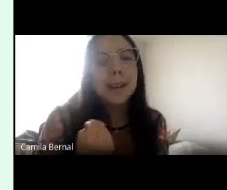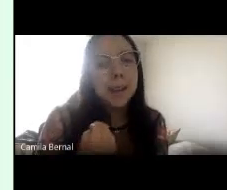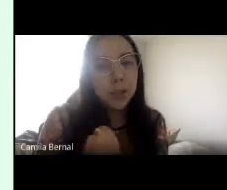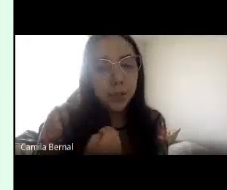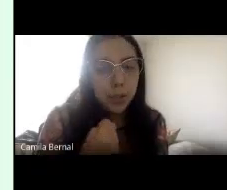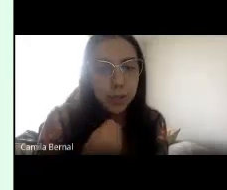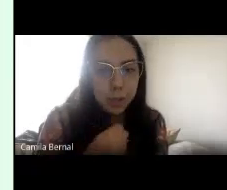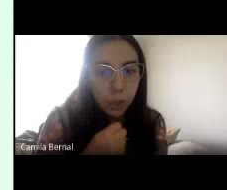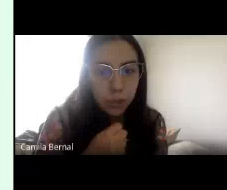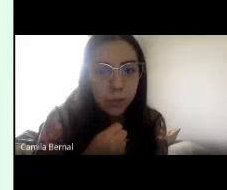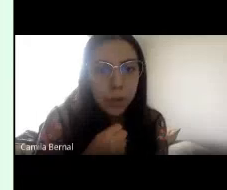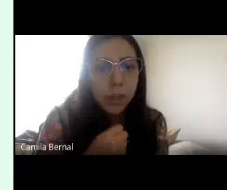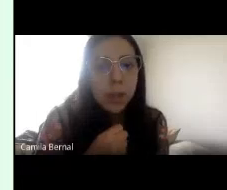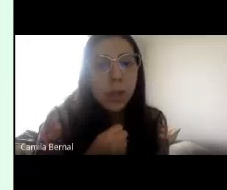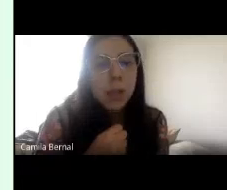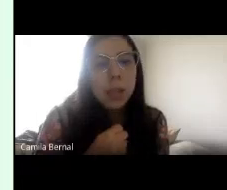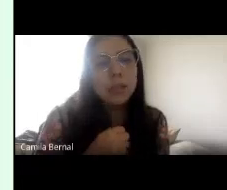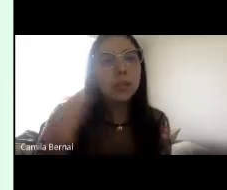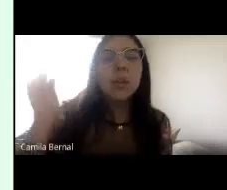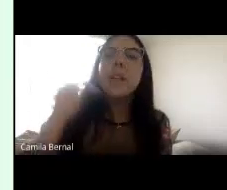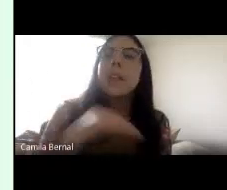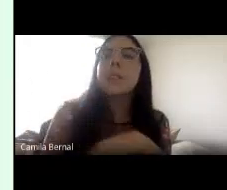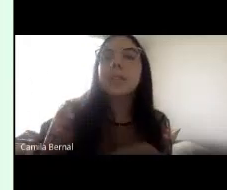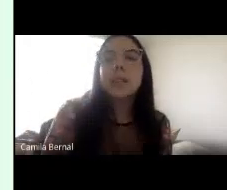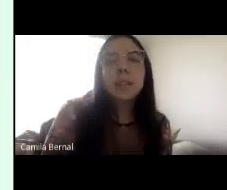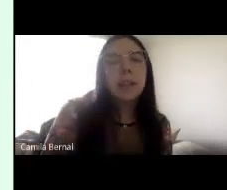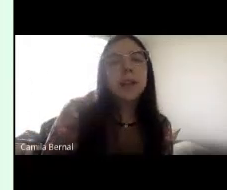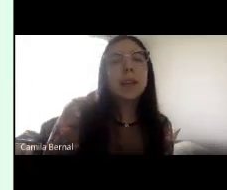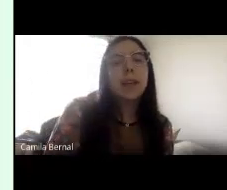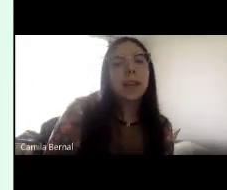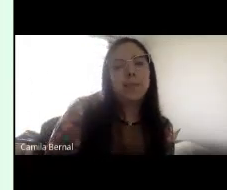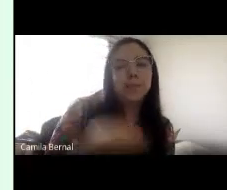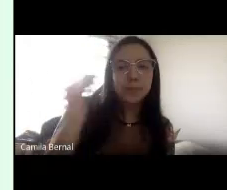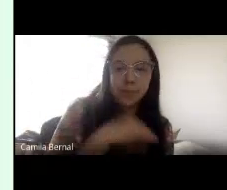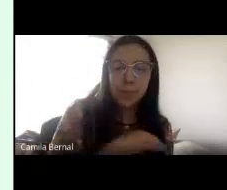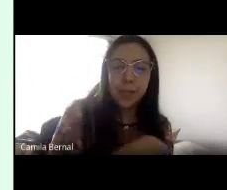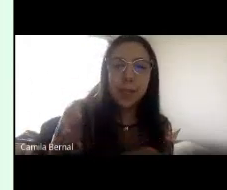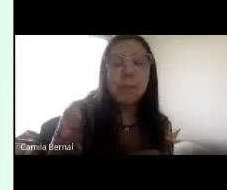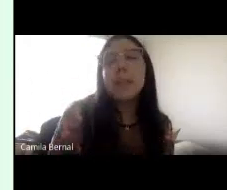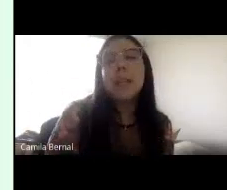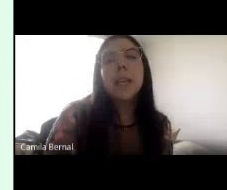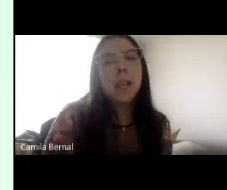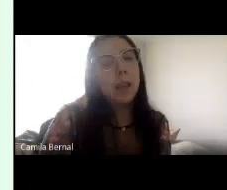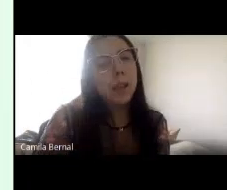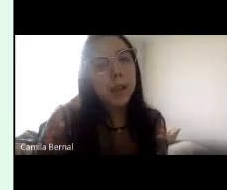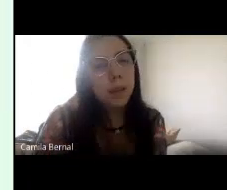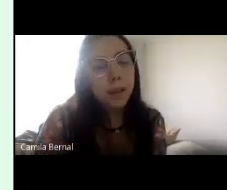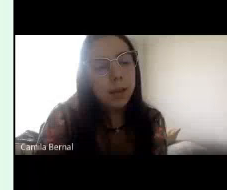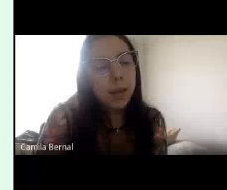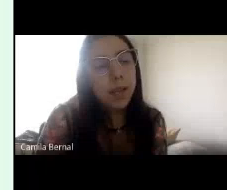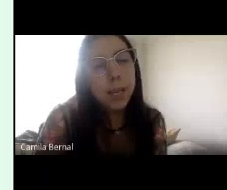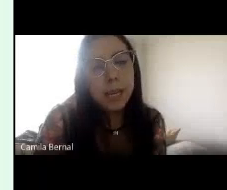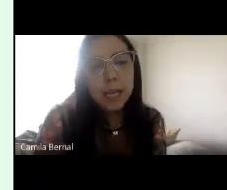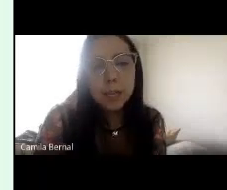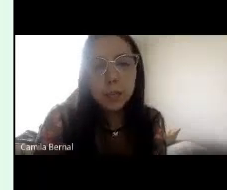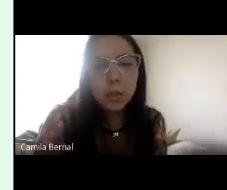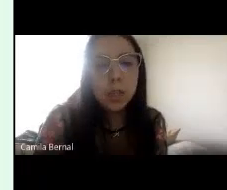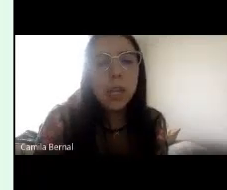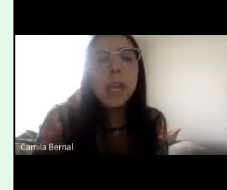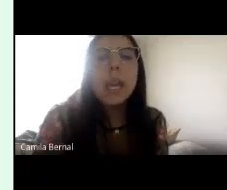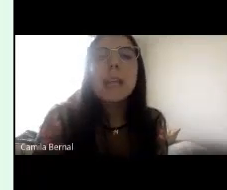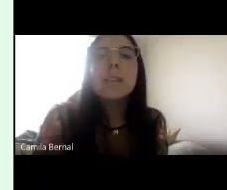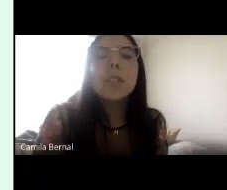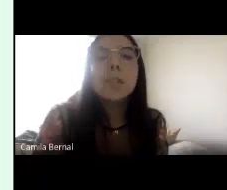la radiación del sol. Son todas las ondas que emite y genera el